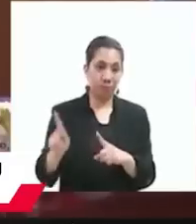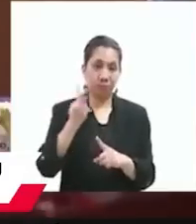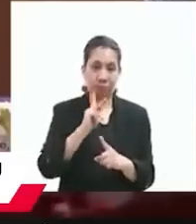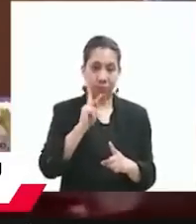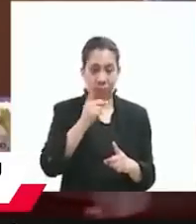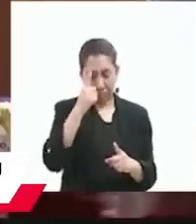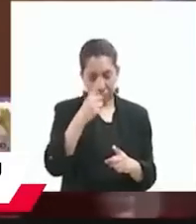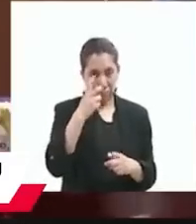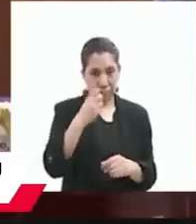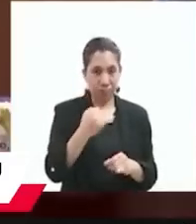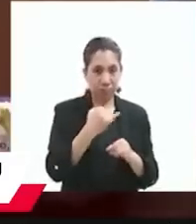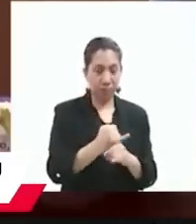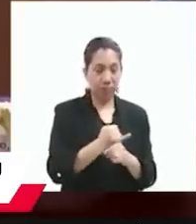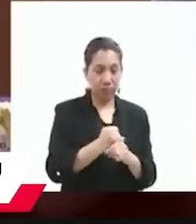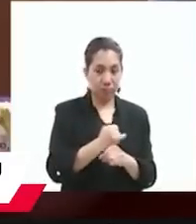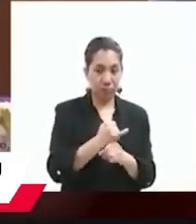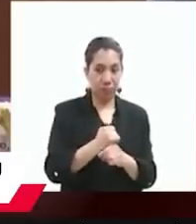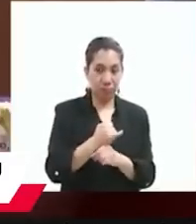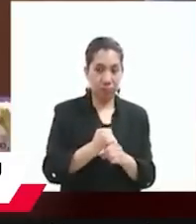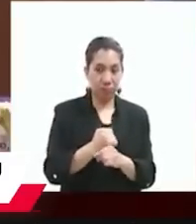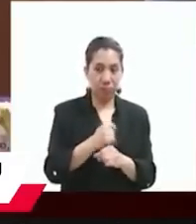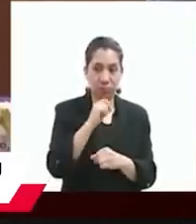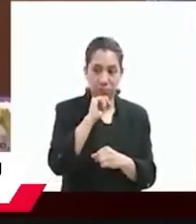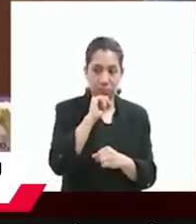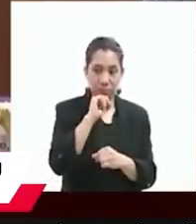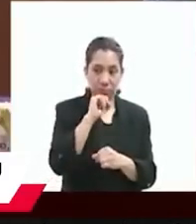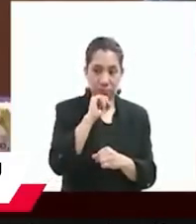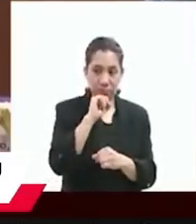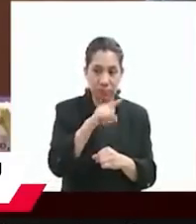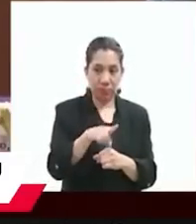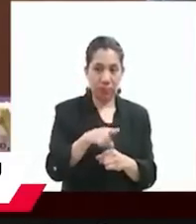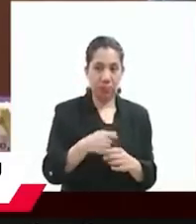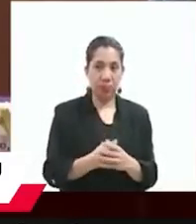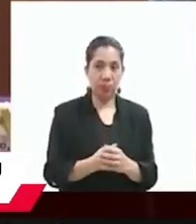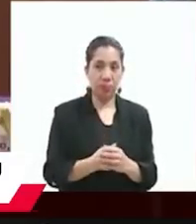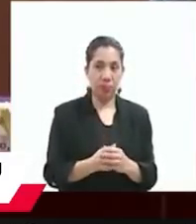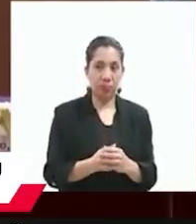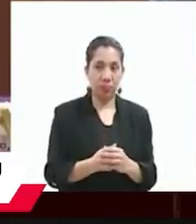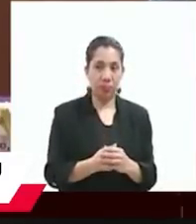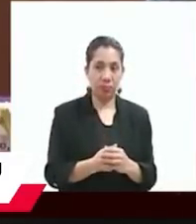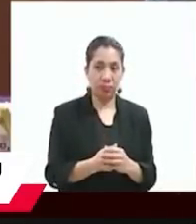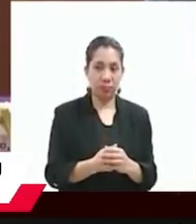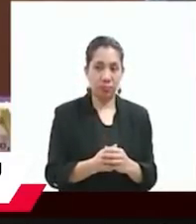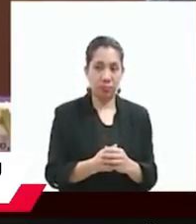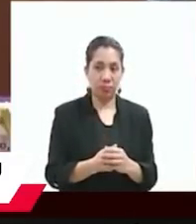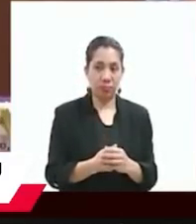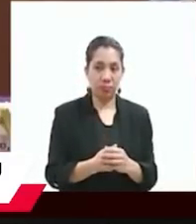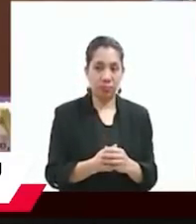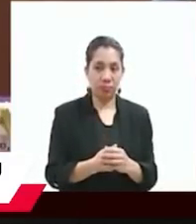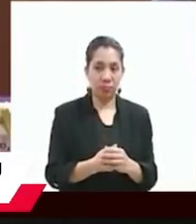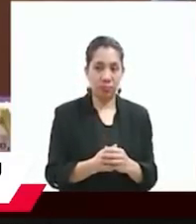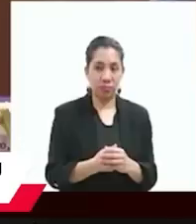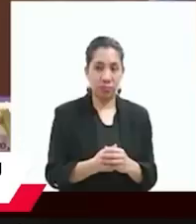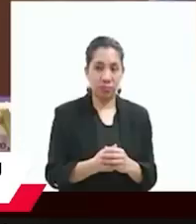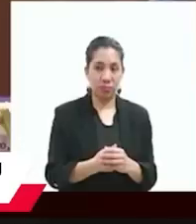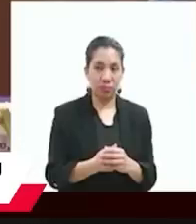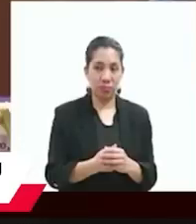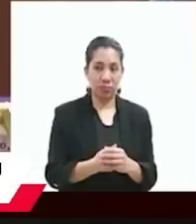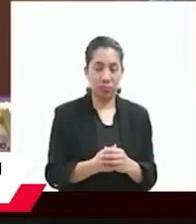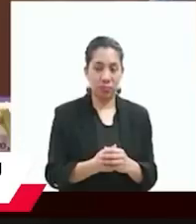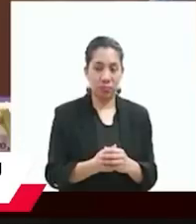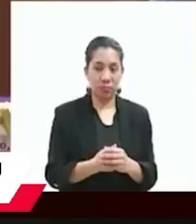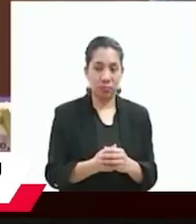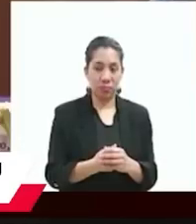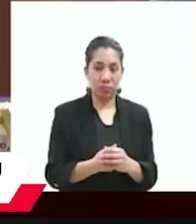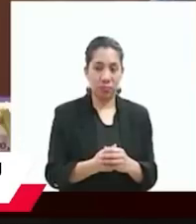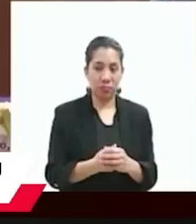interdisciplinario de expertos independientes que quedó en este último tramo del giey Pues también apuntó ayer que aún